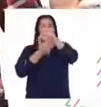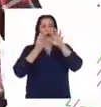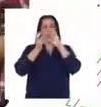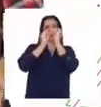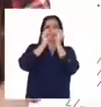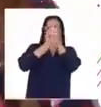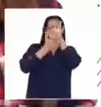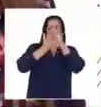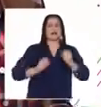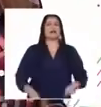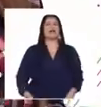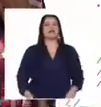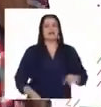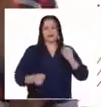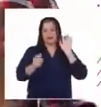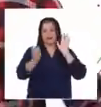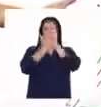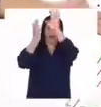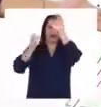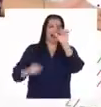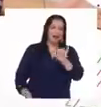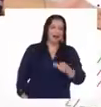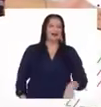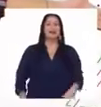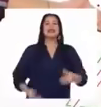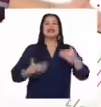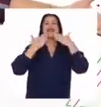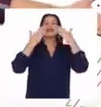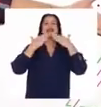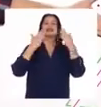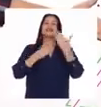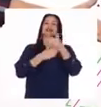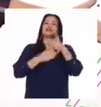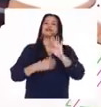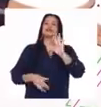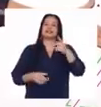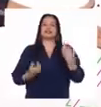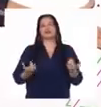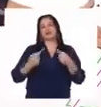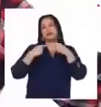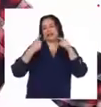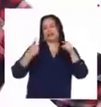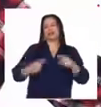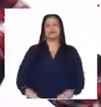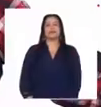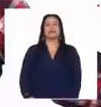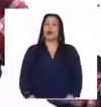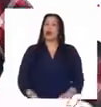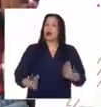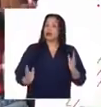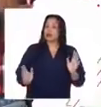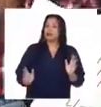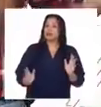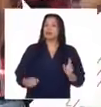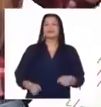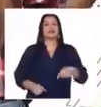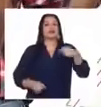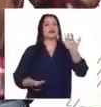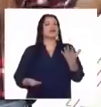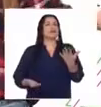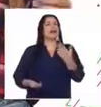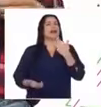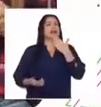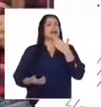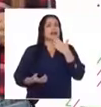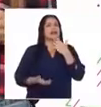todo junto. Así que chócatela. Gracias por compartir sus mensajes, chicos y chicas. Y claro, por supuesto, ¿a quién no